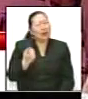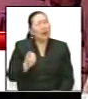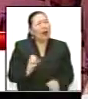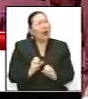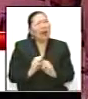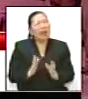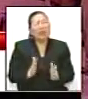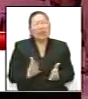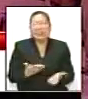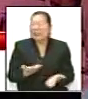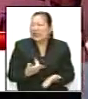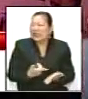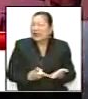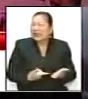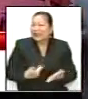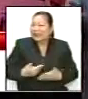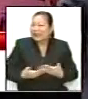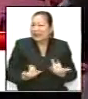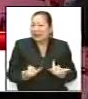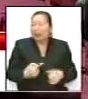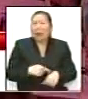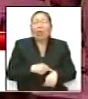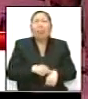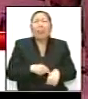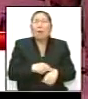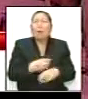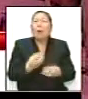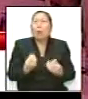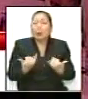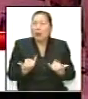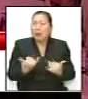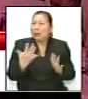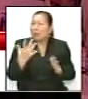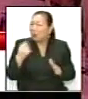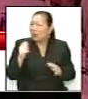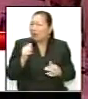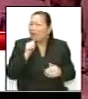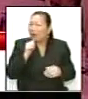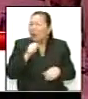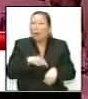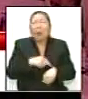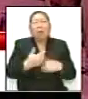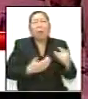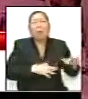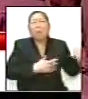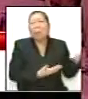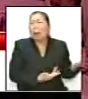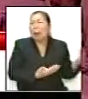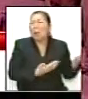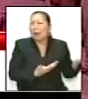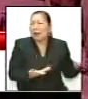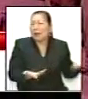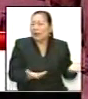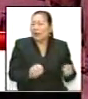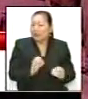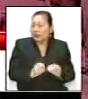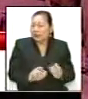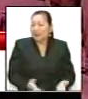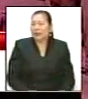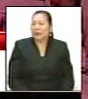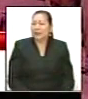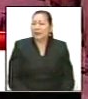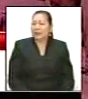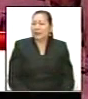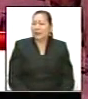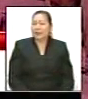el diagnóstico. O sea, ¿qué generó ese atraso para que estemos en el 10%? ¿Es el esquema de la reconstrucción? ¿Es